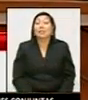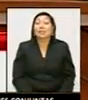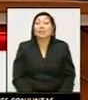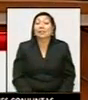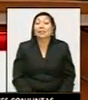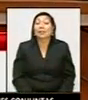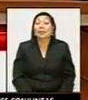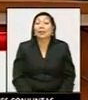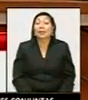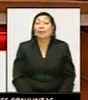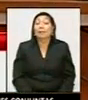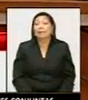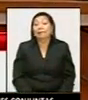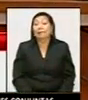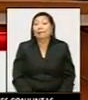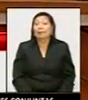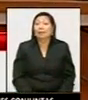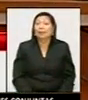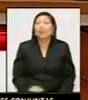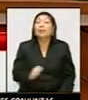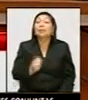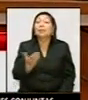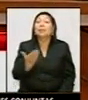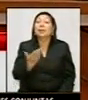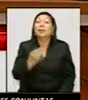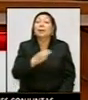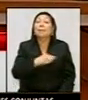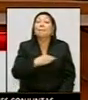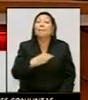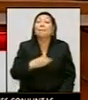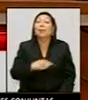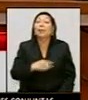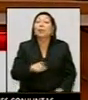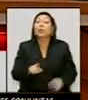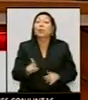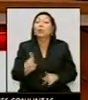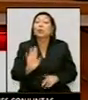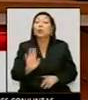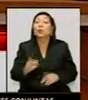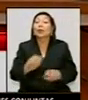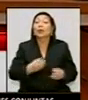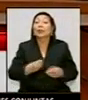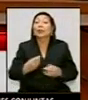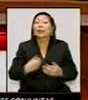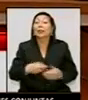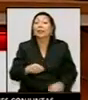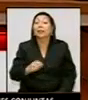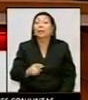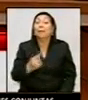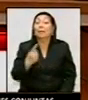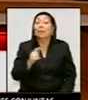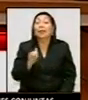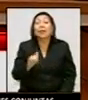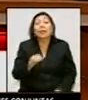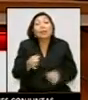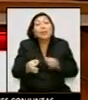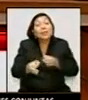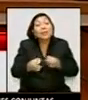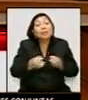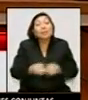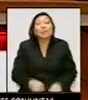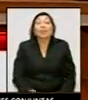que justamente pedimos que se siente al ministro y también al superintendente de AFPs para que explique los